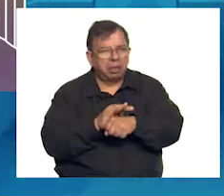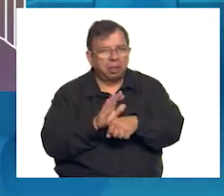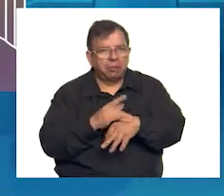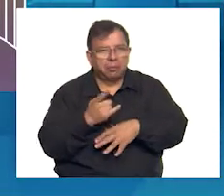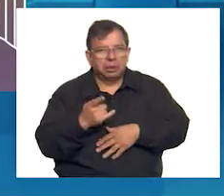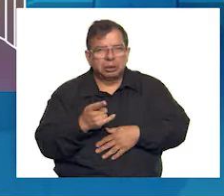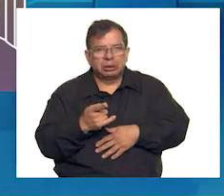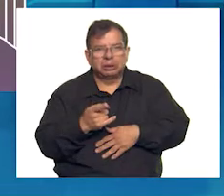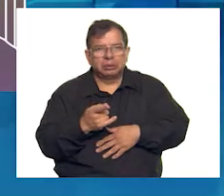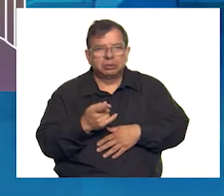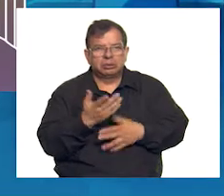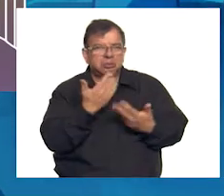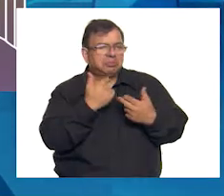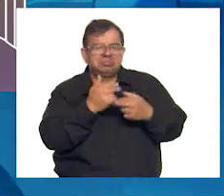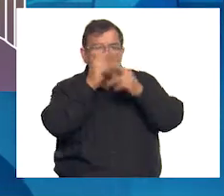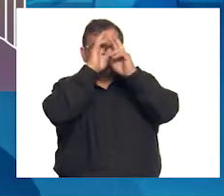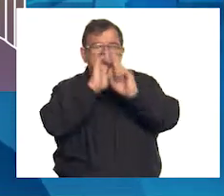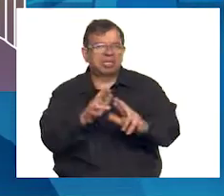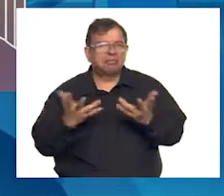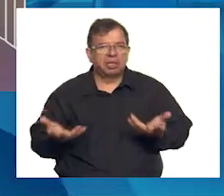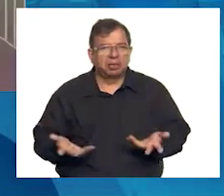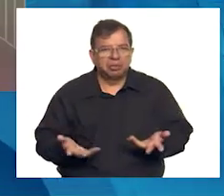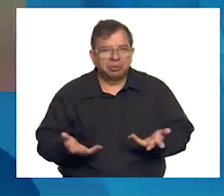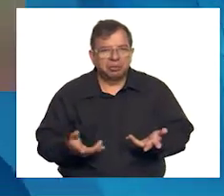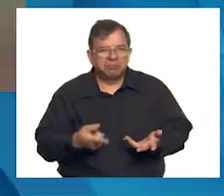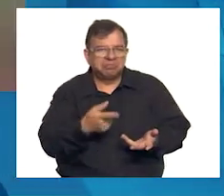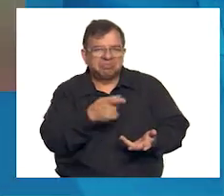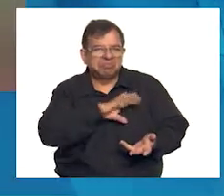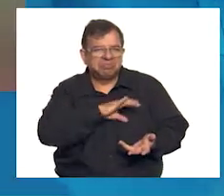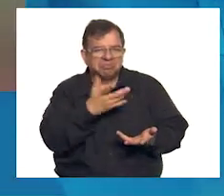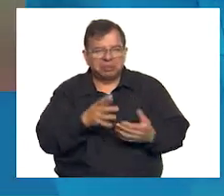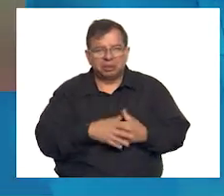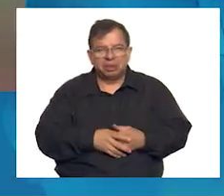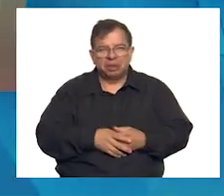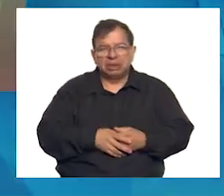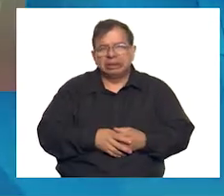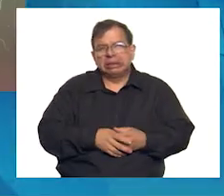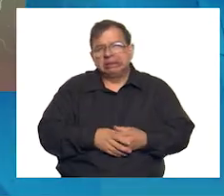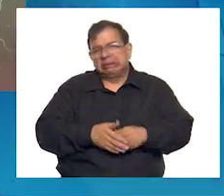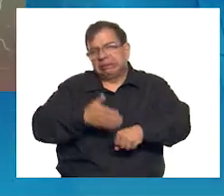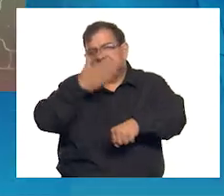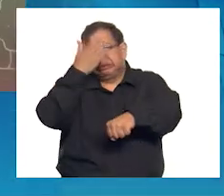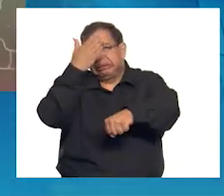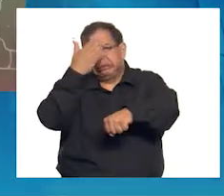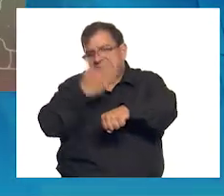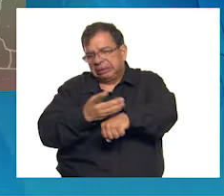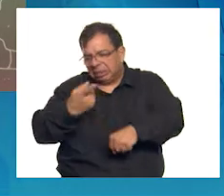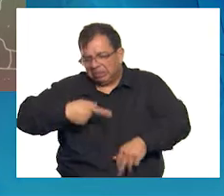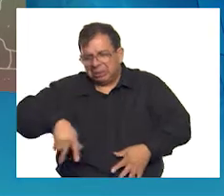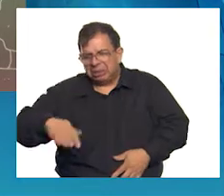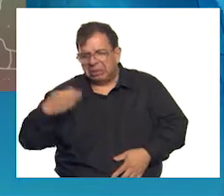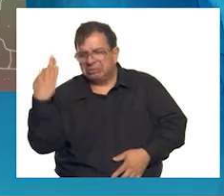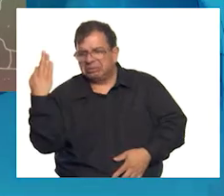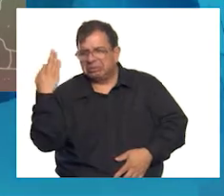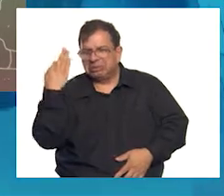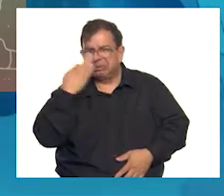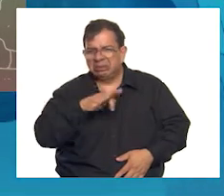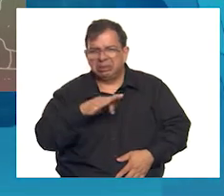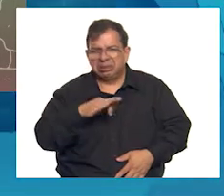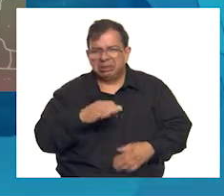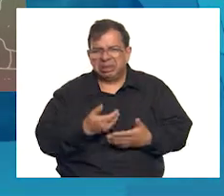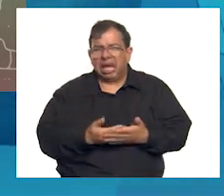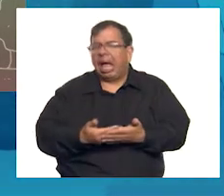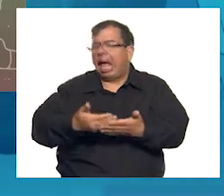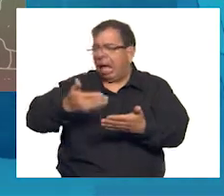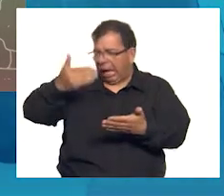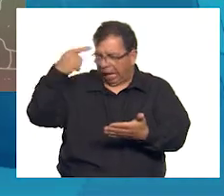le tenían ningún respeto ni aprecio. Condenada y traicionada por aquellos que otrora